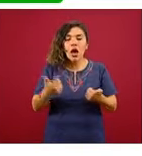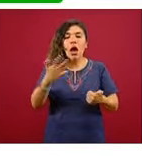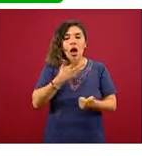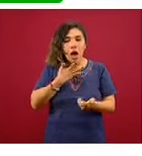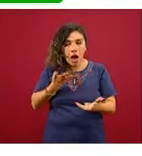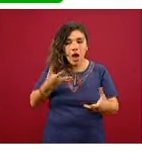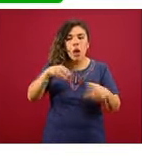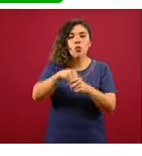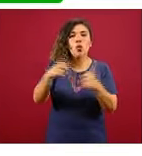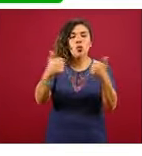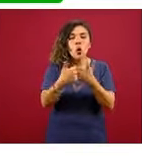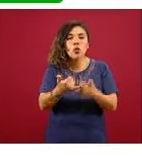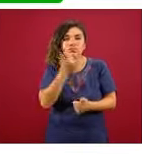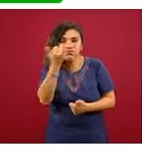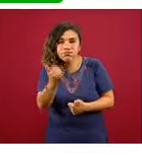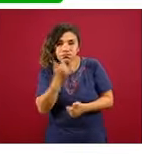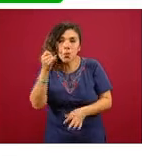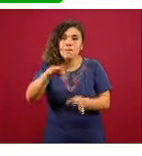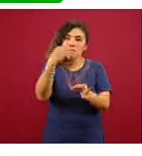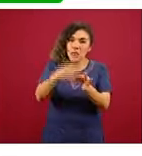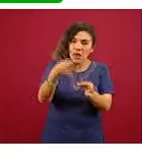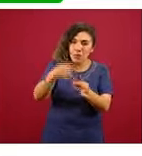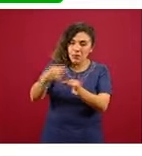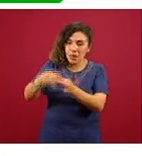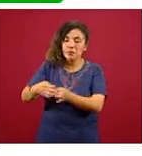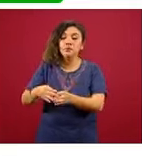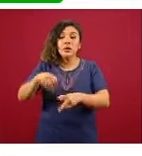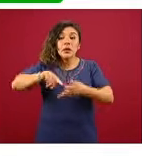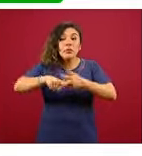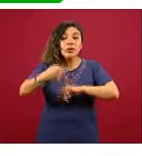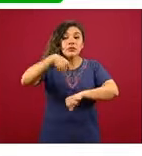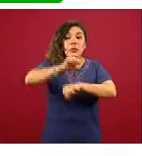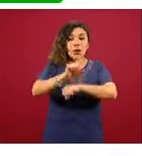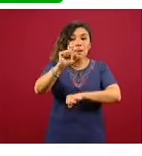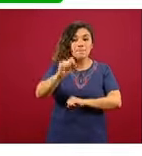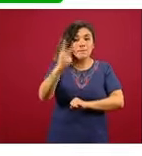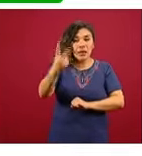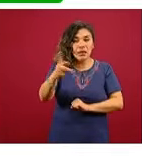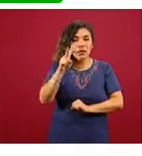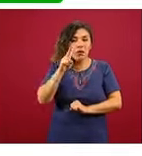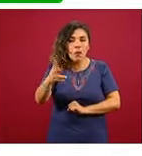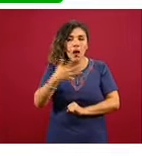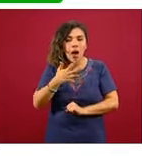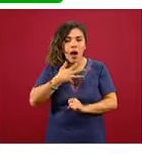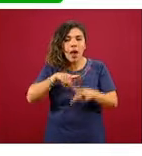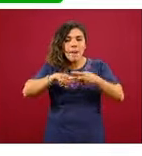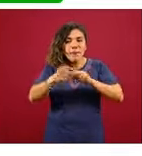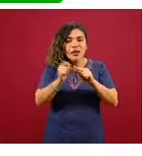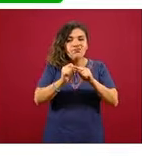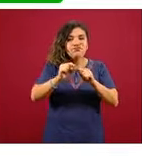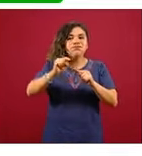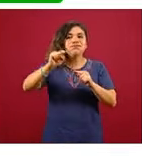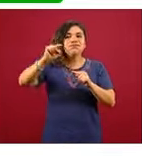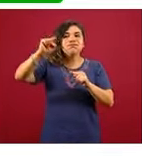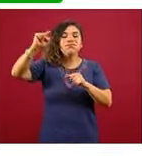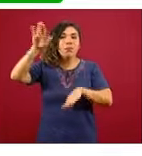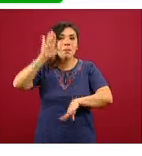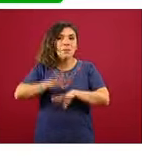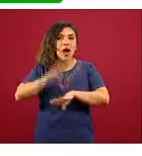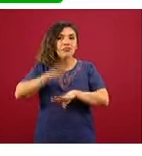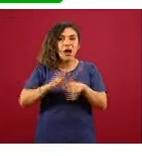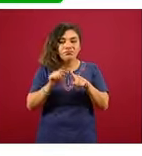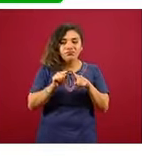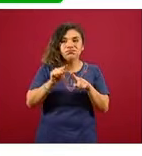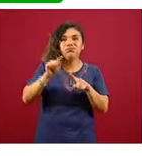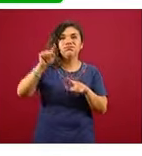sospechosos por porcentaje de positividad. Vean ustedes cómo a partir de la semana 22 empieza un incremento importante, la pendiente se